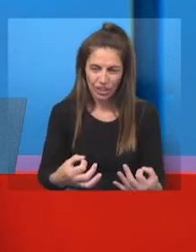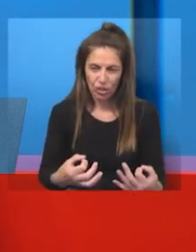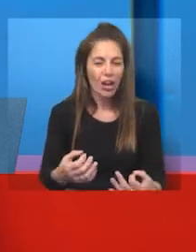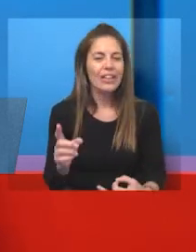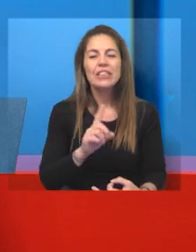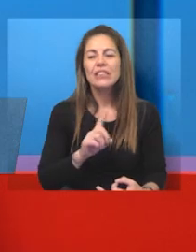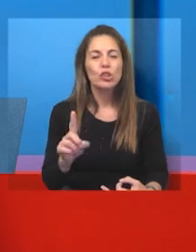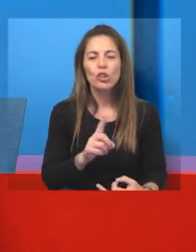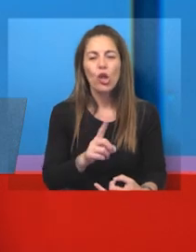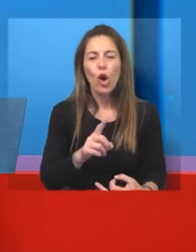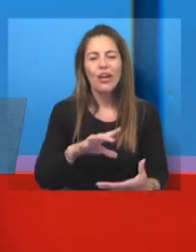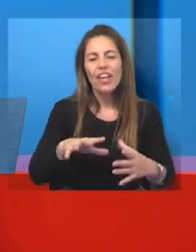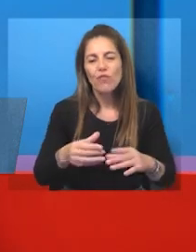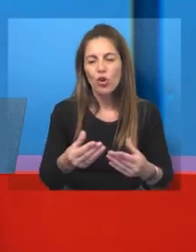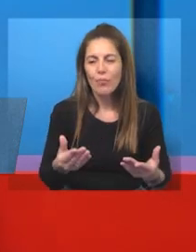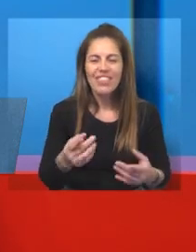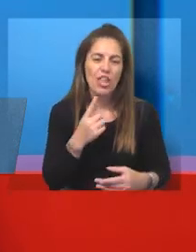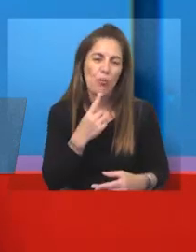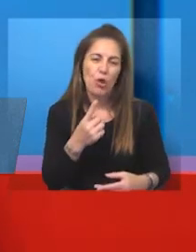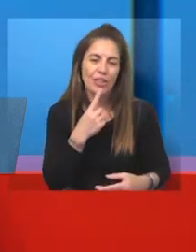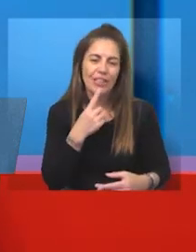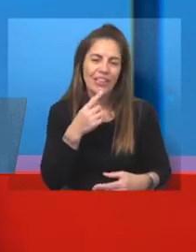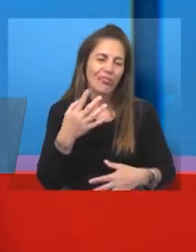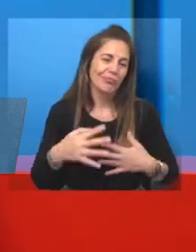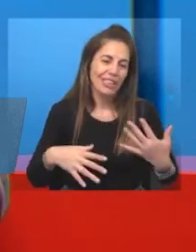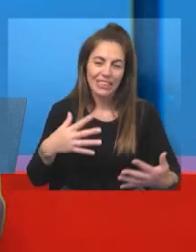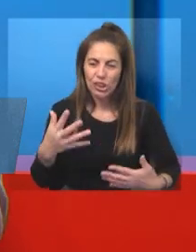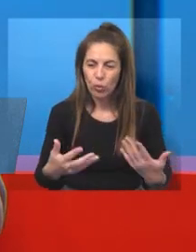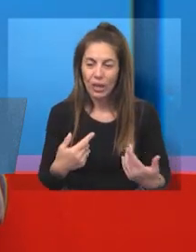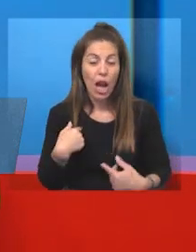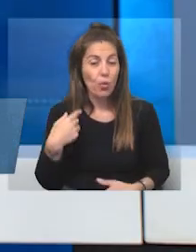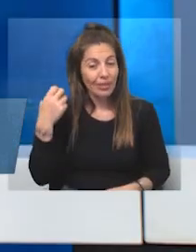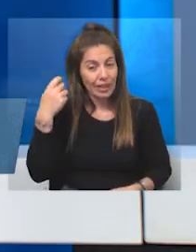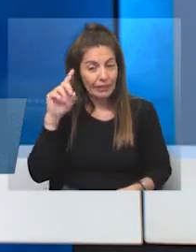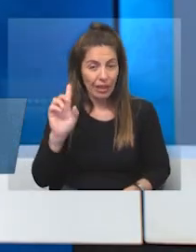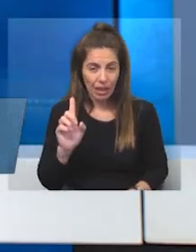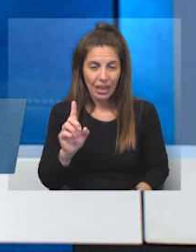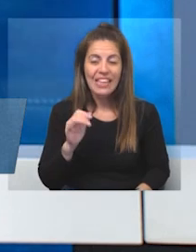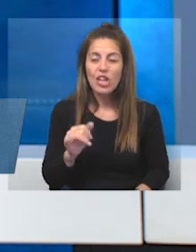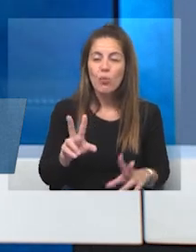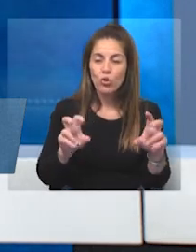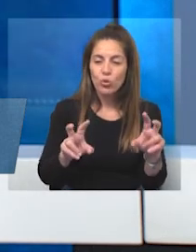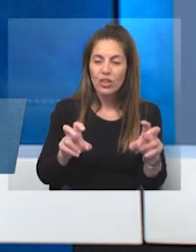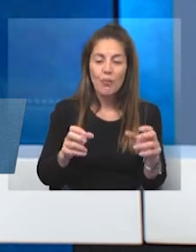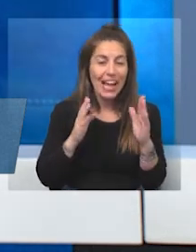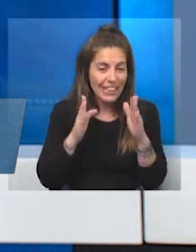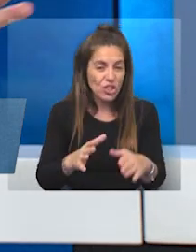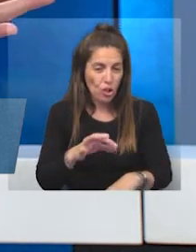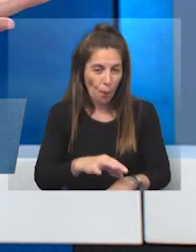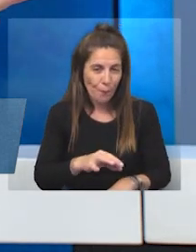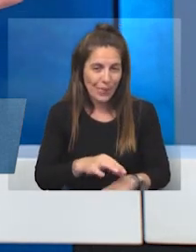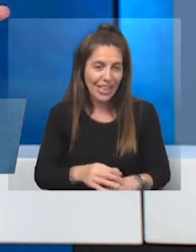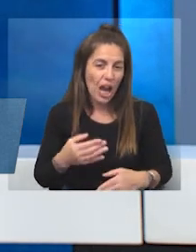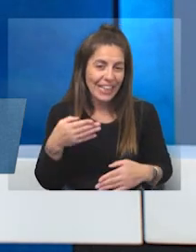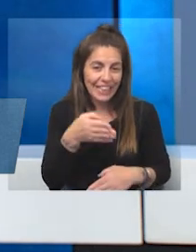no este este tipo de de de política desarticulada a nuestro criterio ahora tenemos un tema también que es el de la atención médica no consultar un